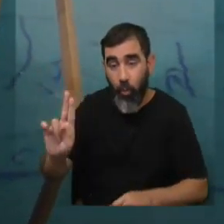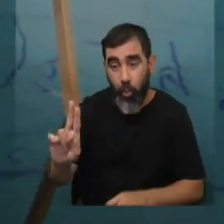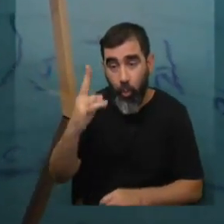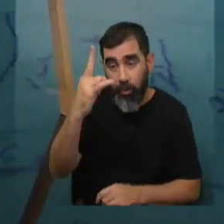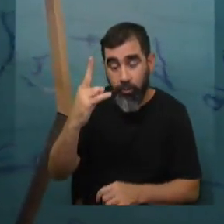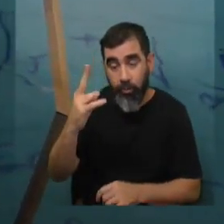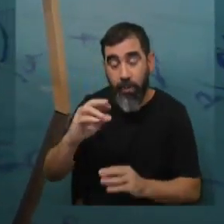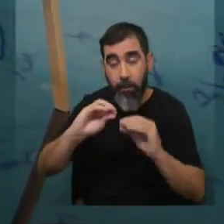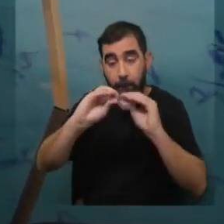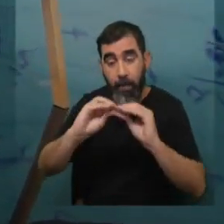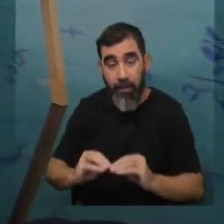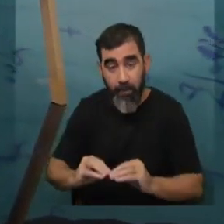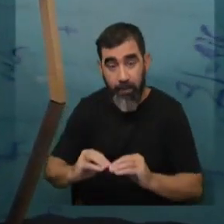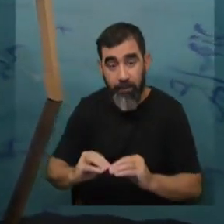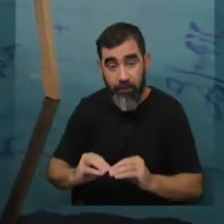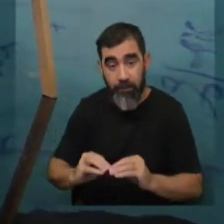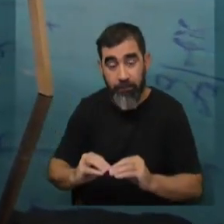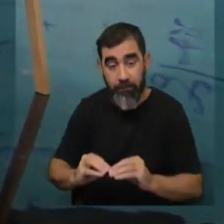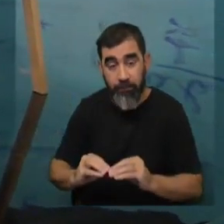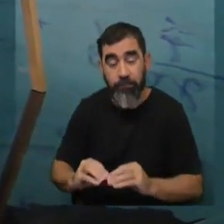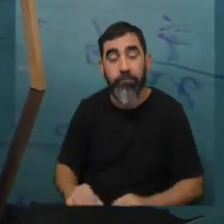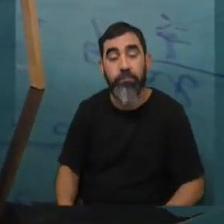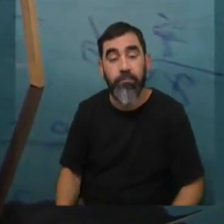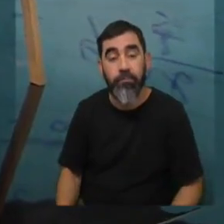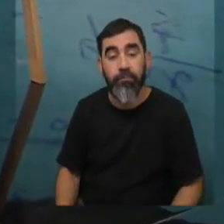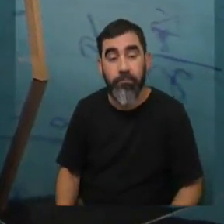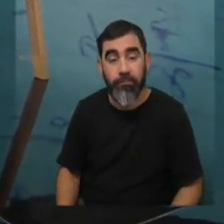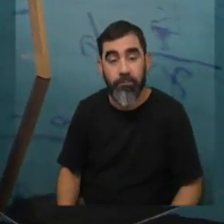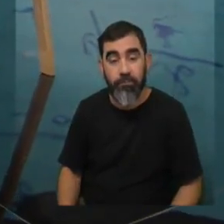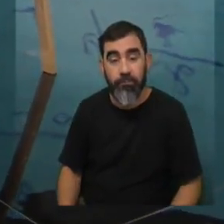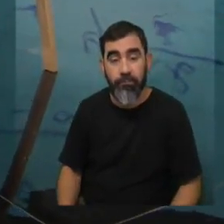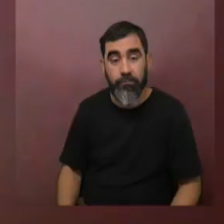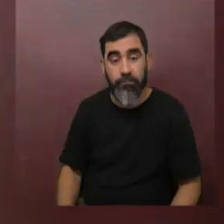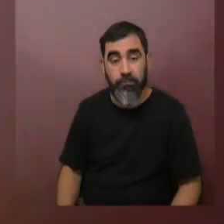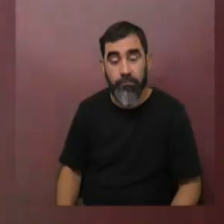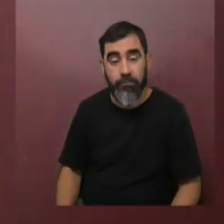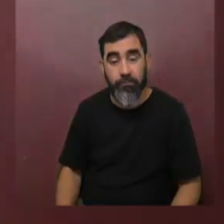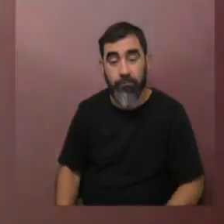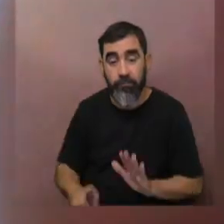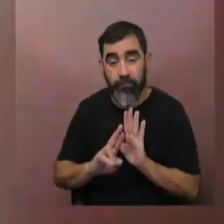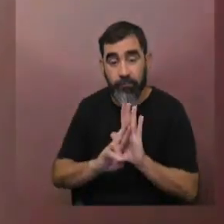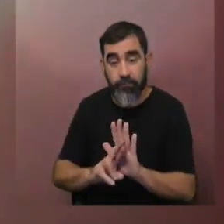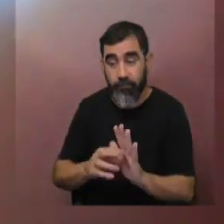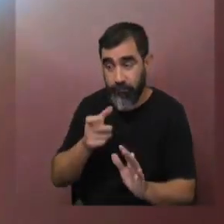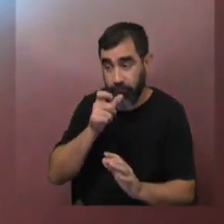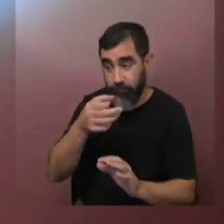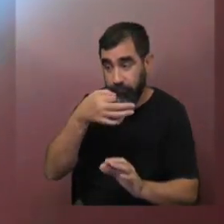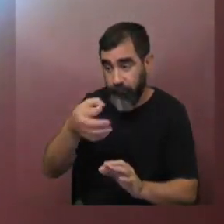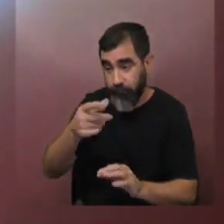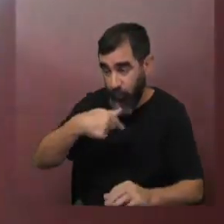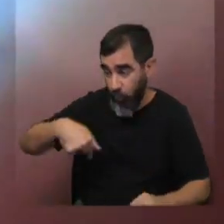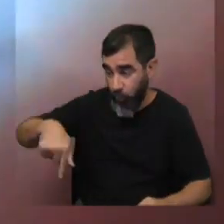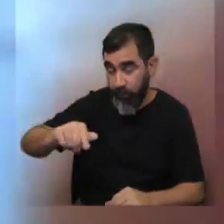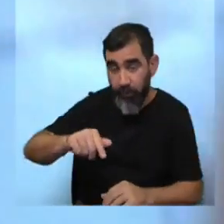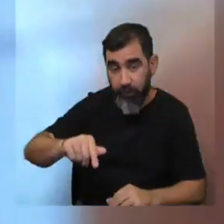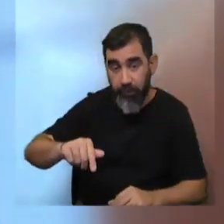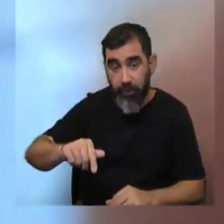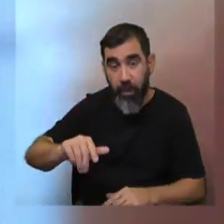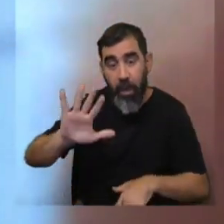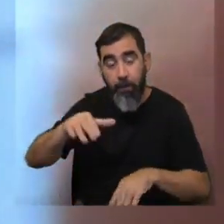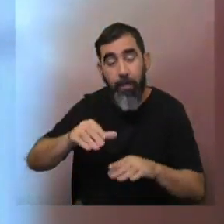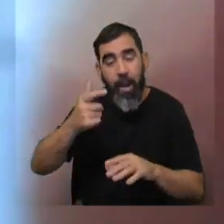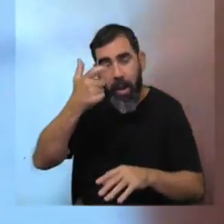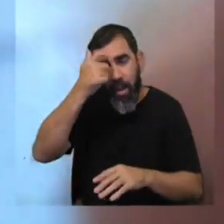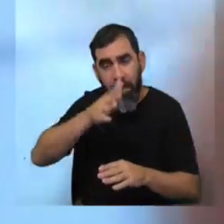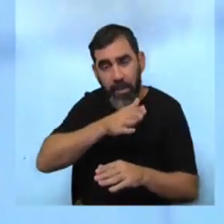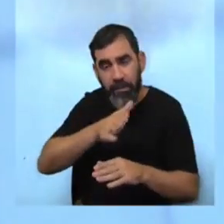de Matemáticas y sus interacciones. Y es un poco esto la representación de lo que decíamos recién. Ustedes son tal vez de las ramas de la ciencia